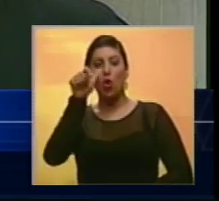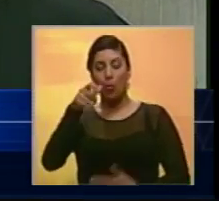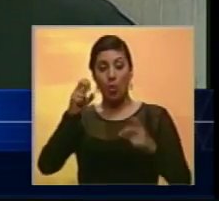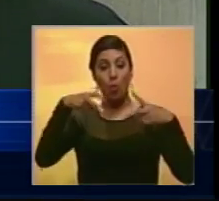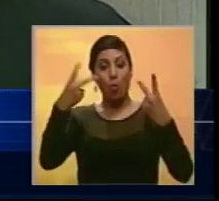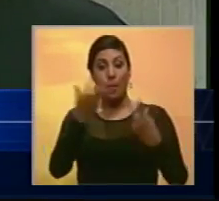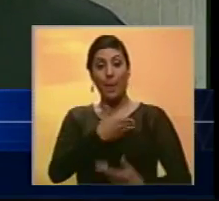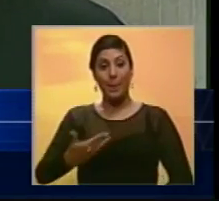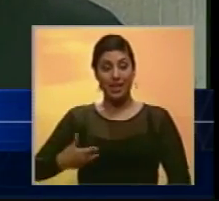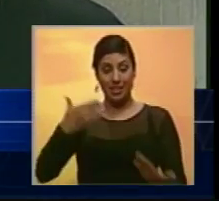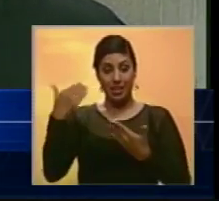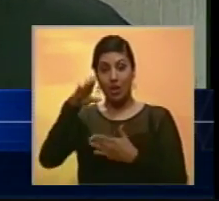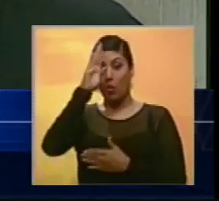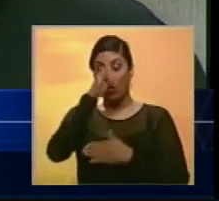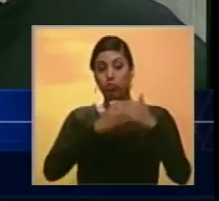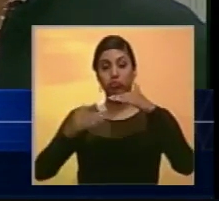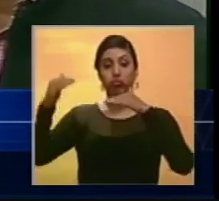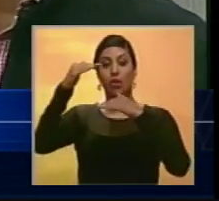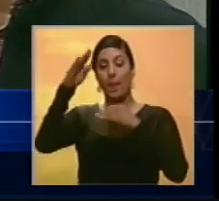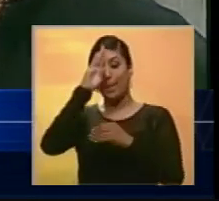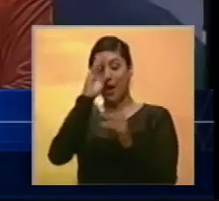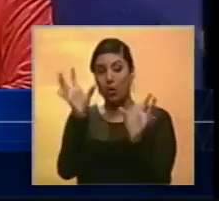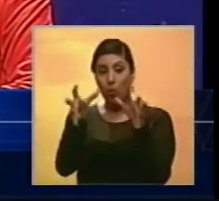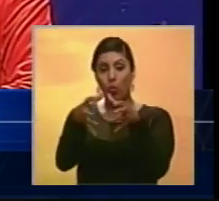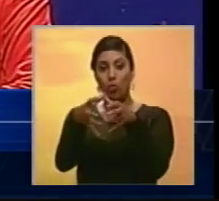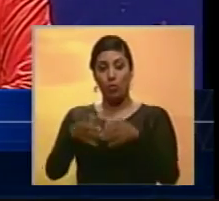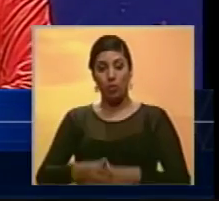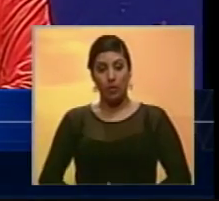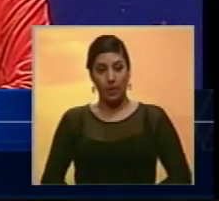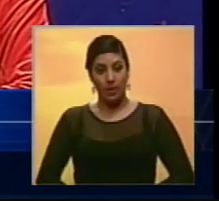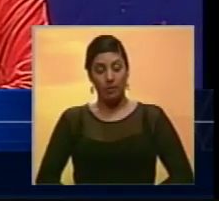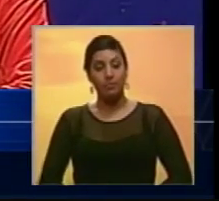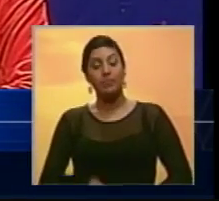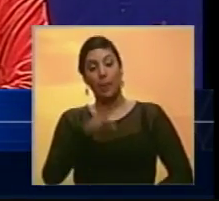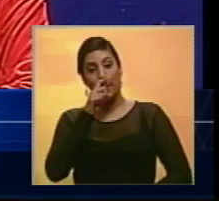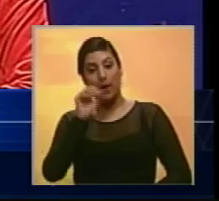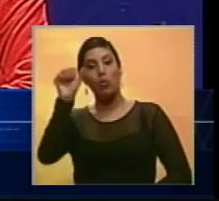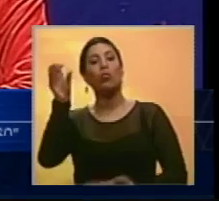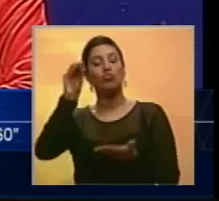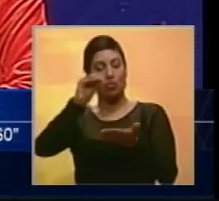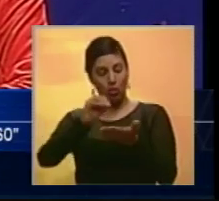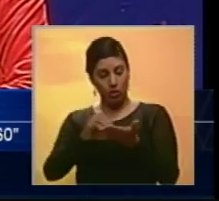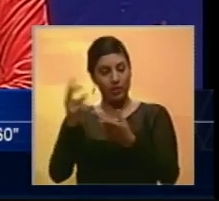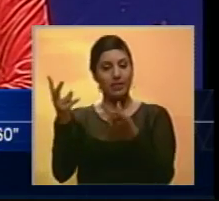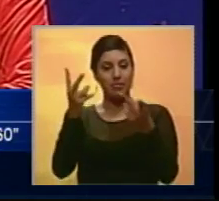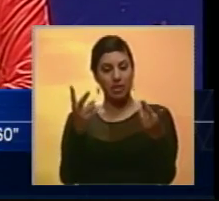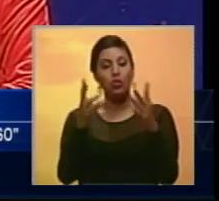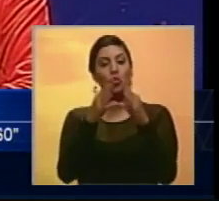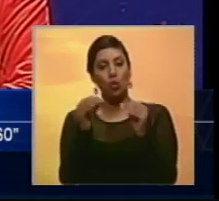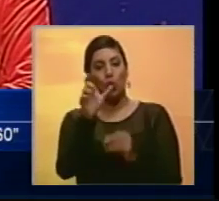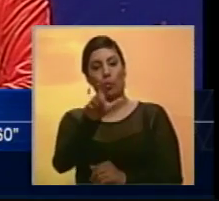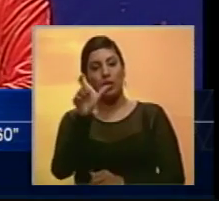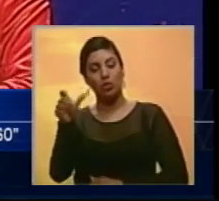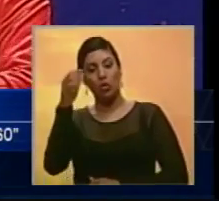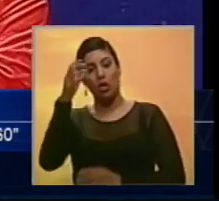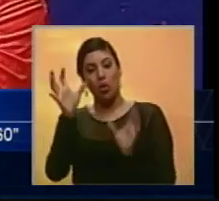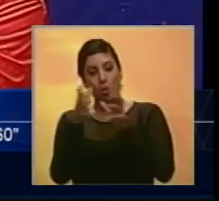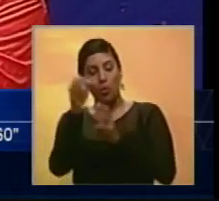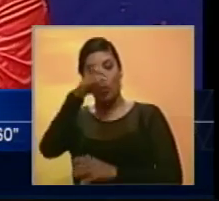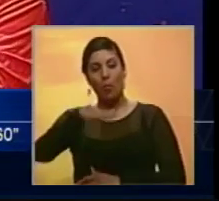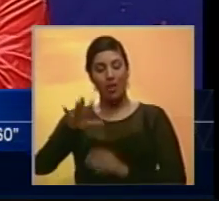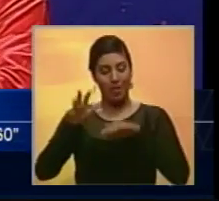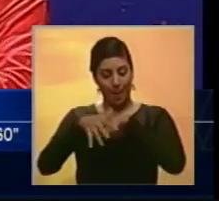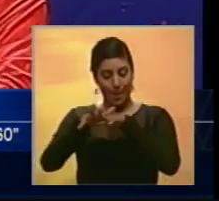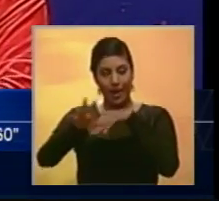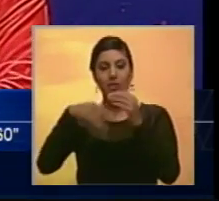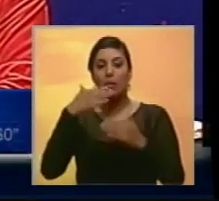nuevo presidente de la Superintendencia de Bancos. Maduro reiteró la invitación a toda la población a una concentración el